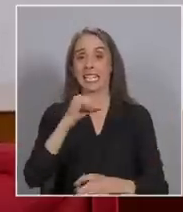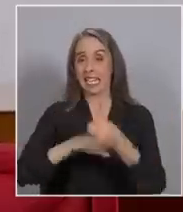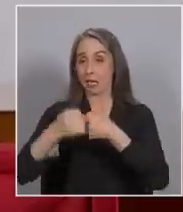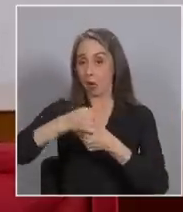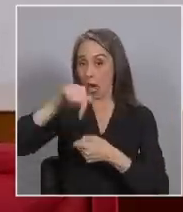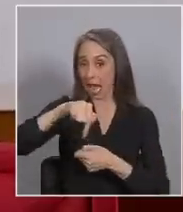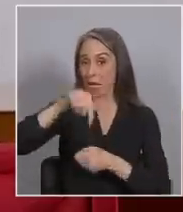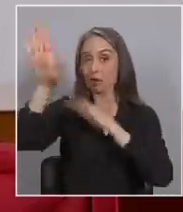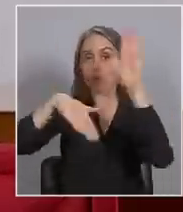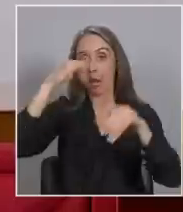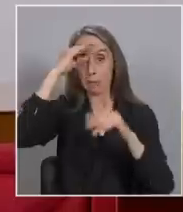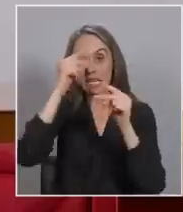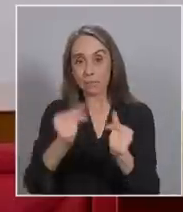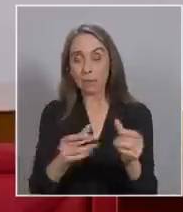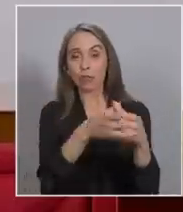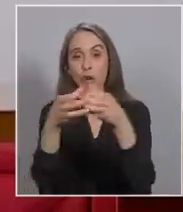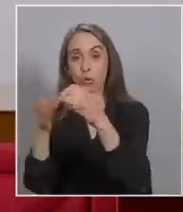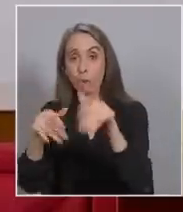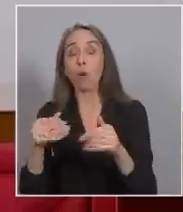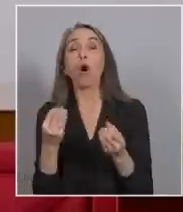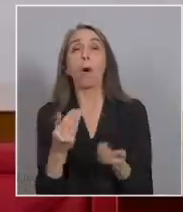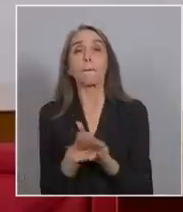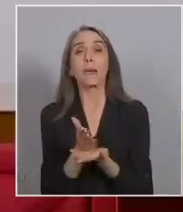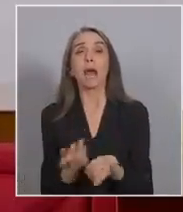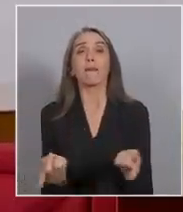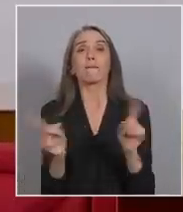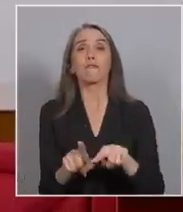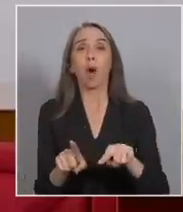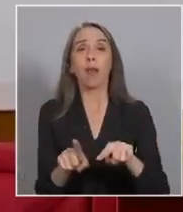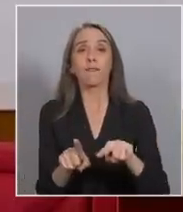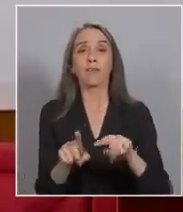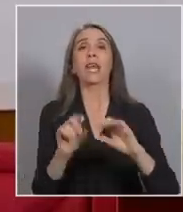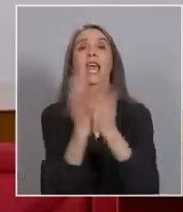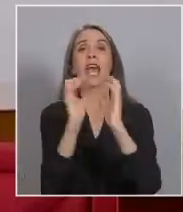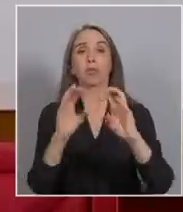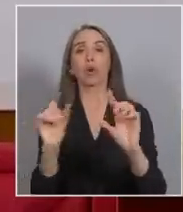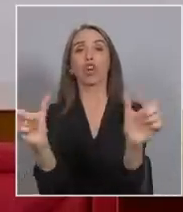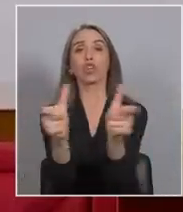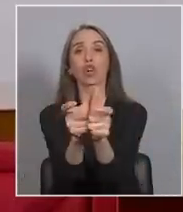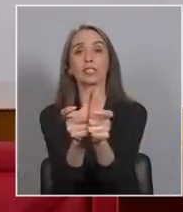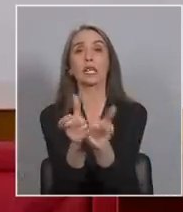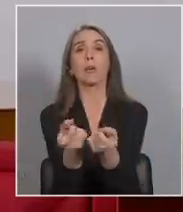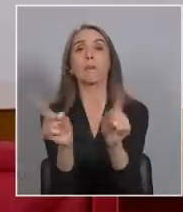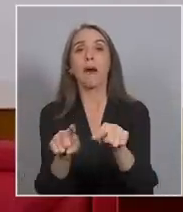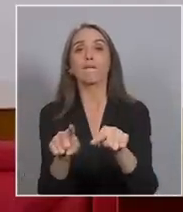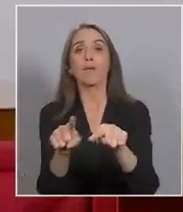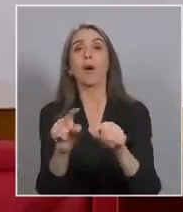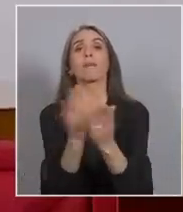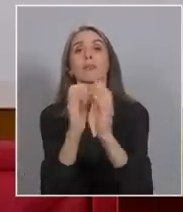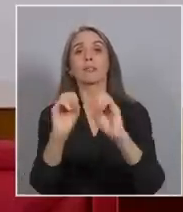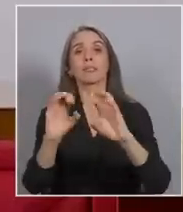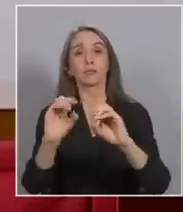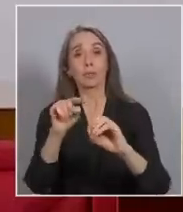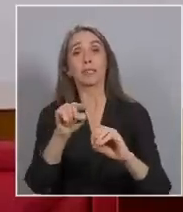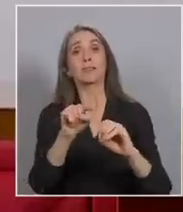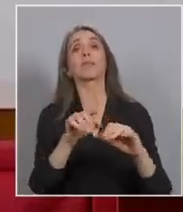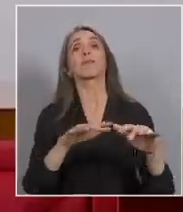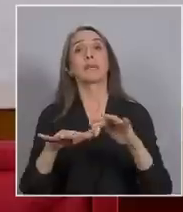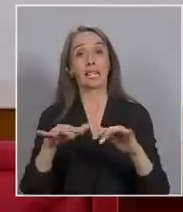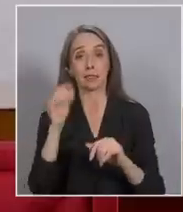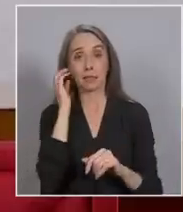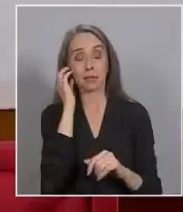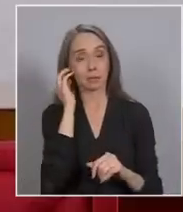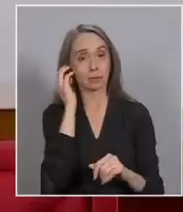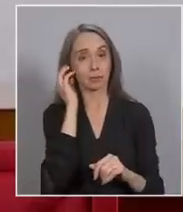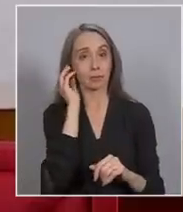expertos de distintos sectores para conformar un plan de reactivación educativa, un consejo para la reactivación educativa. Y en este marzo dimos inicio